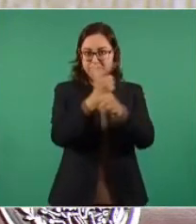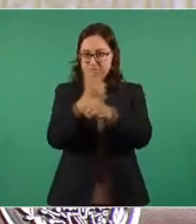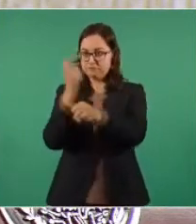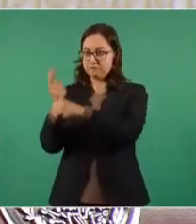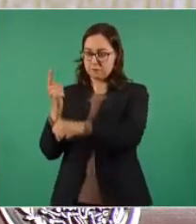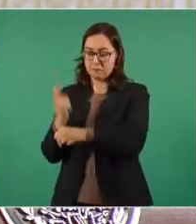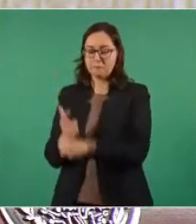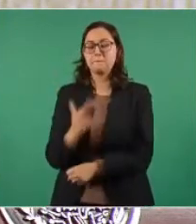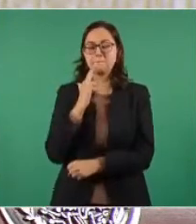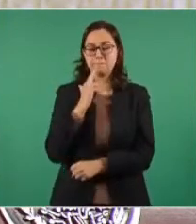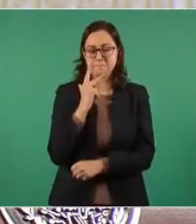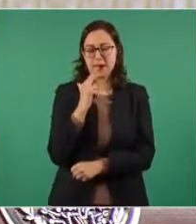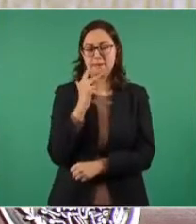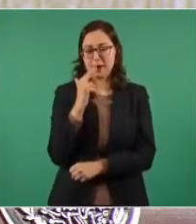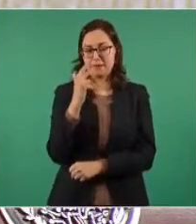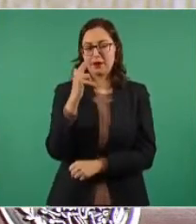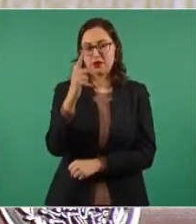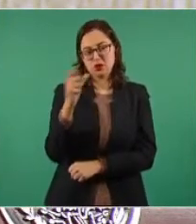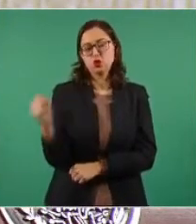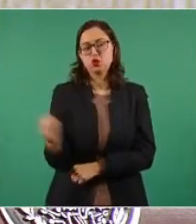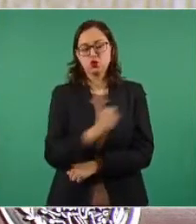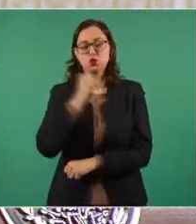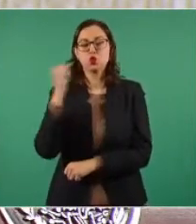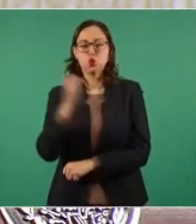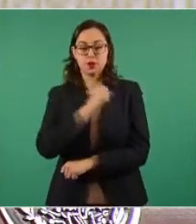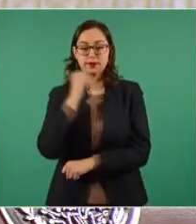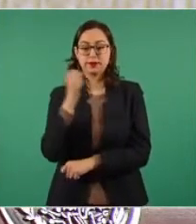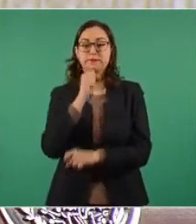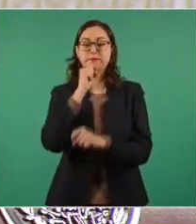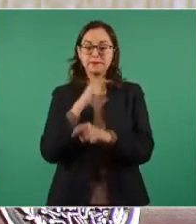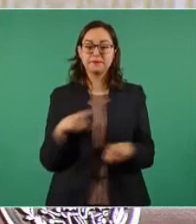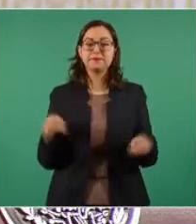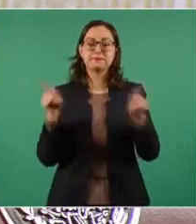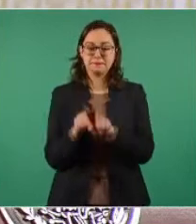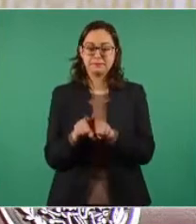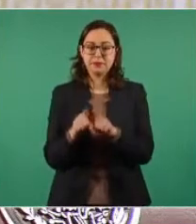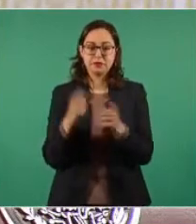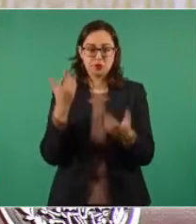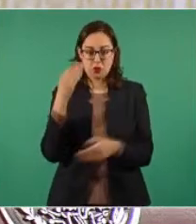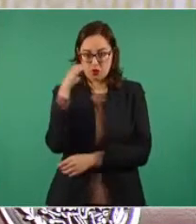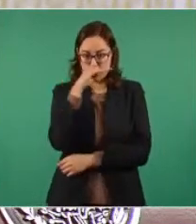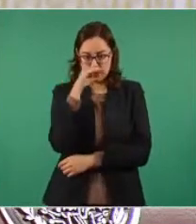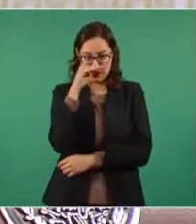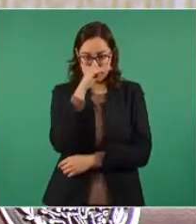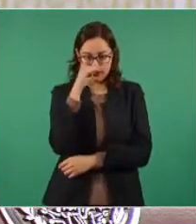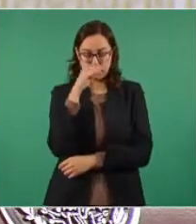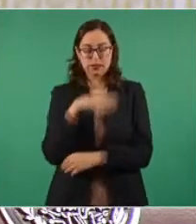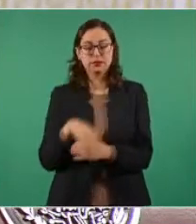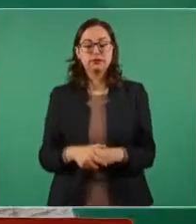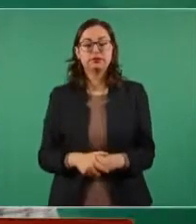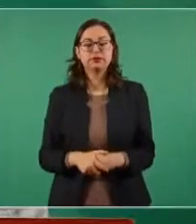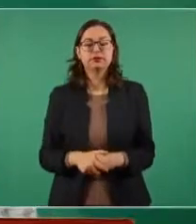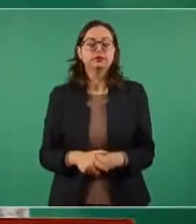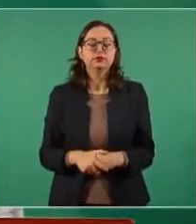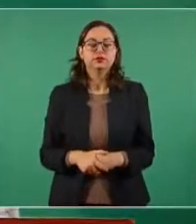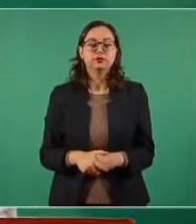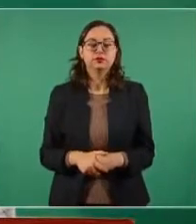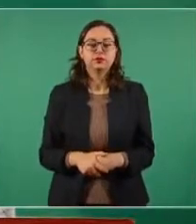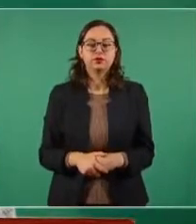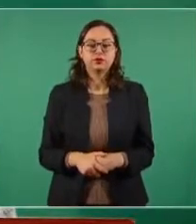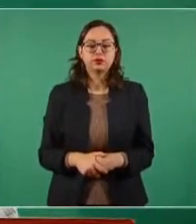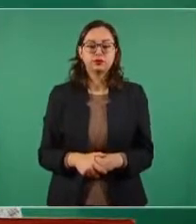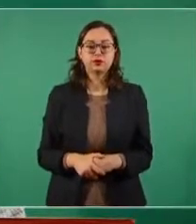en mejores condiciones afortunadamente y que también no los están cobrando la mayoría el precio promedio